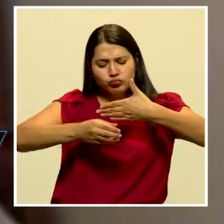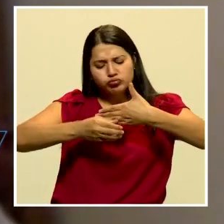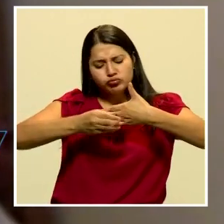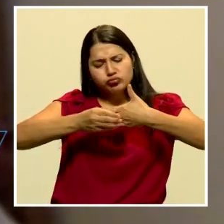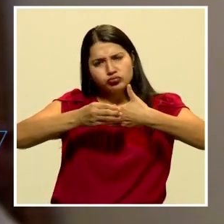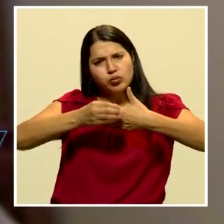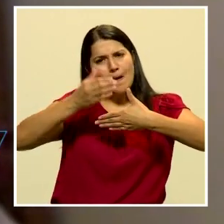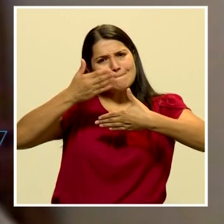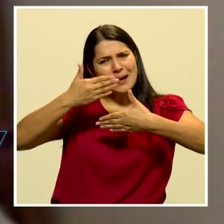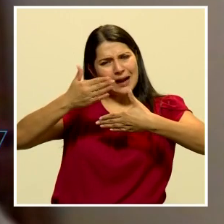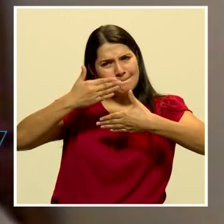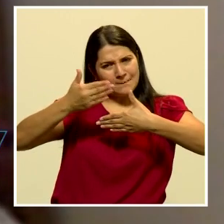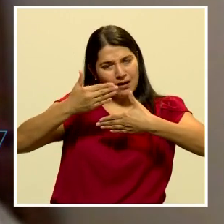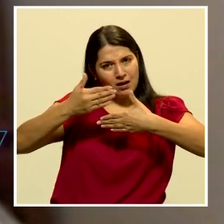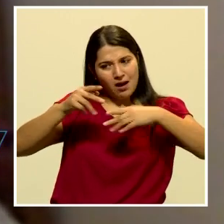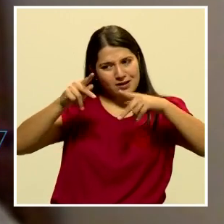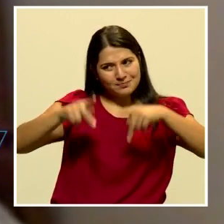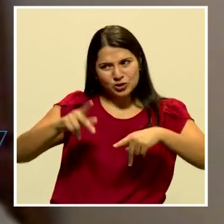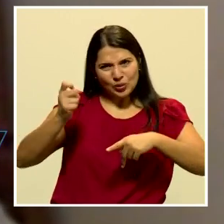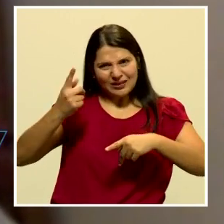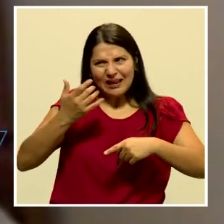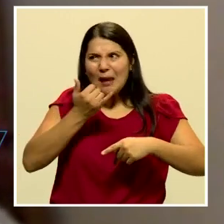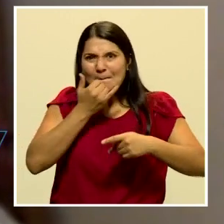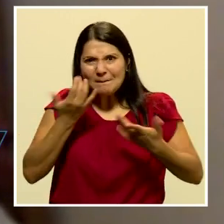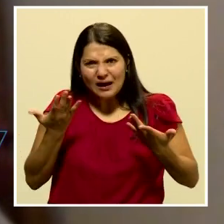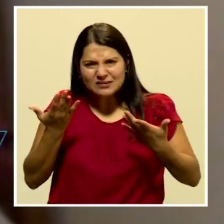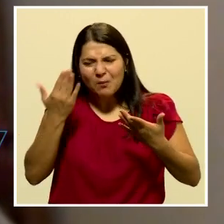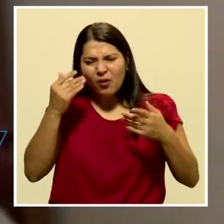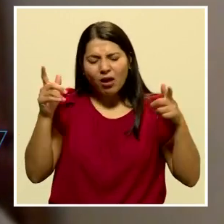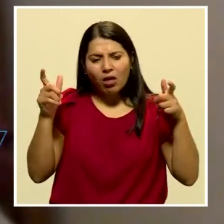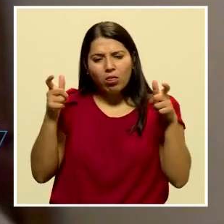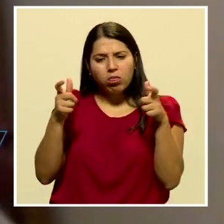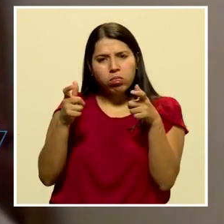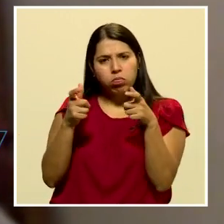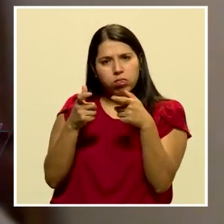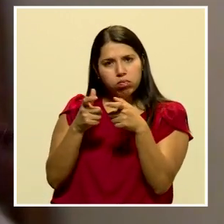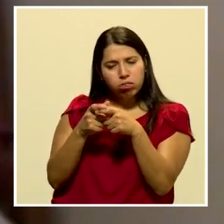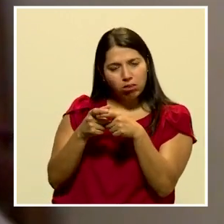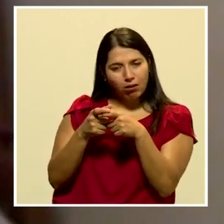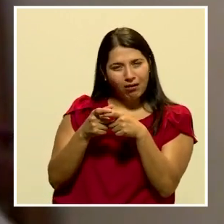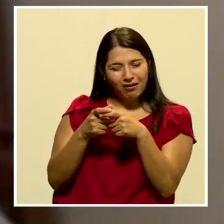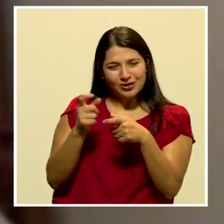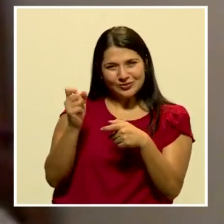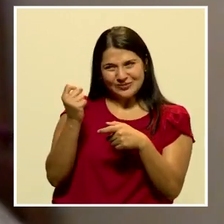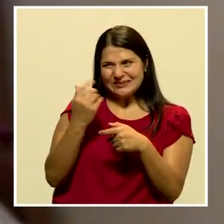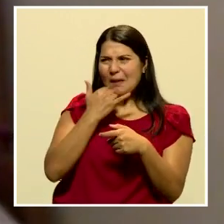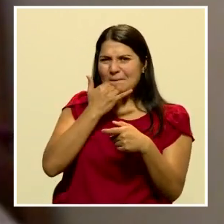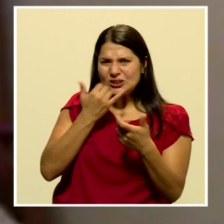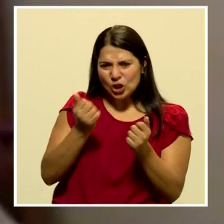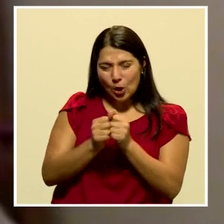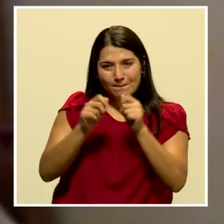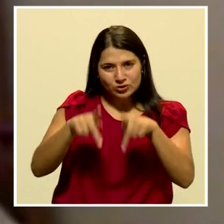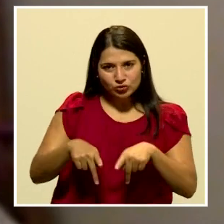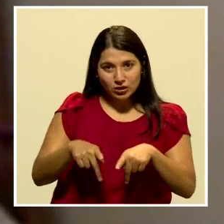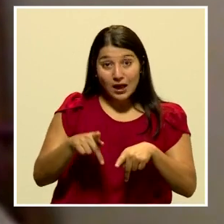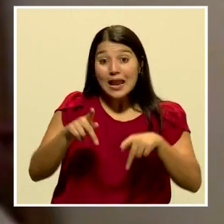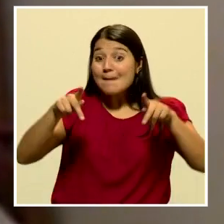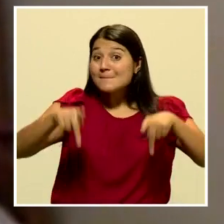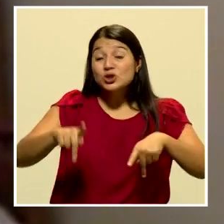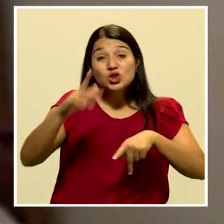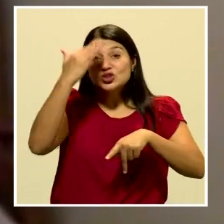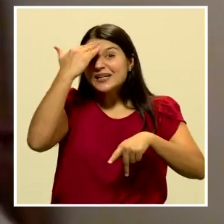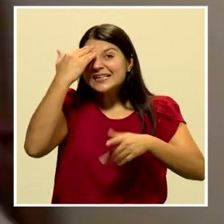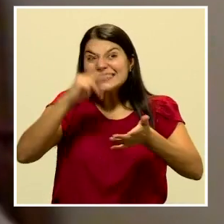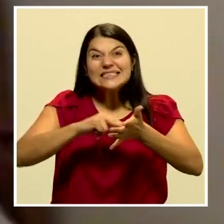pero realmente entender qué es lo que eso significa, el costo, el riesgo, y poder contar esa historia